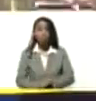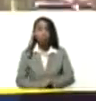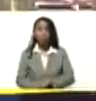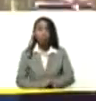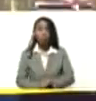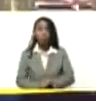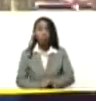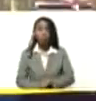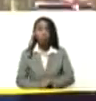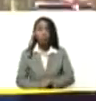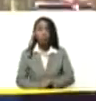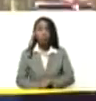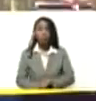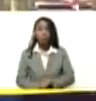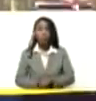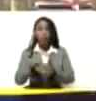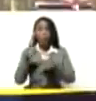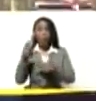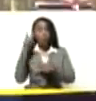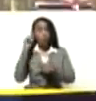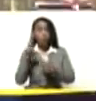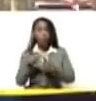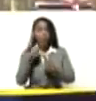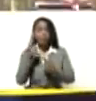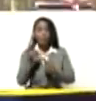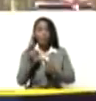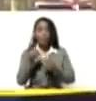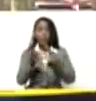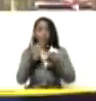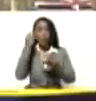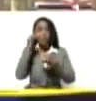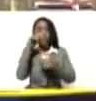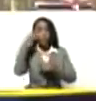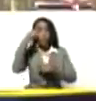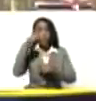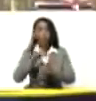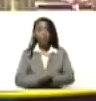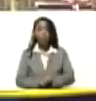nancy pérez escribe por aquí nancy pérez mandó un vídeo